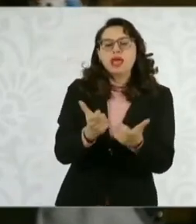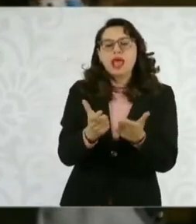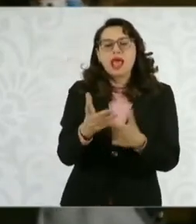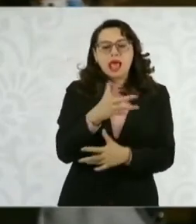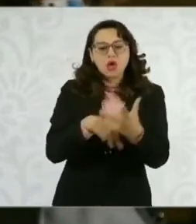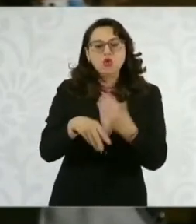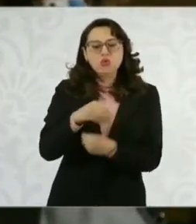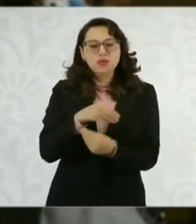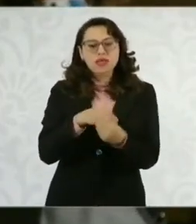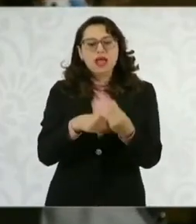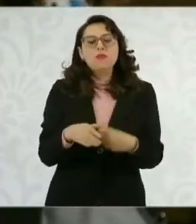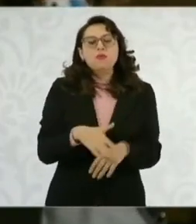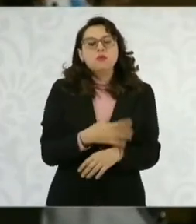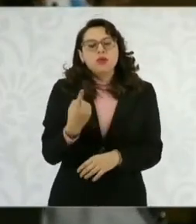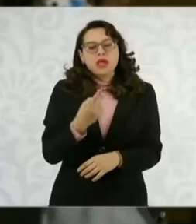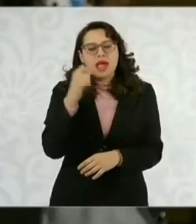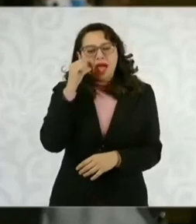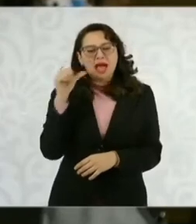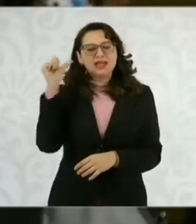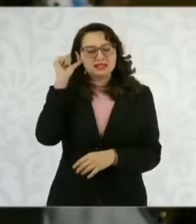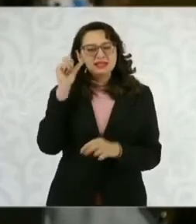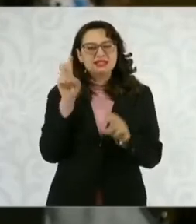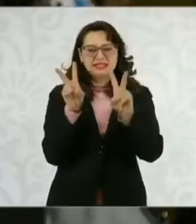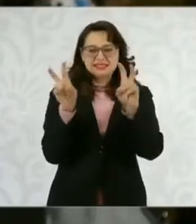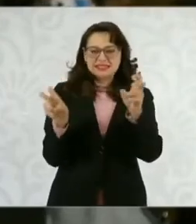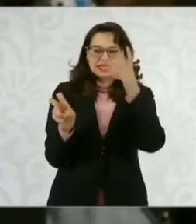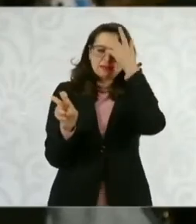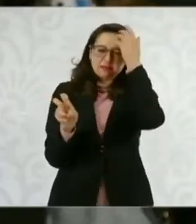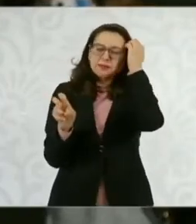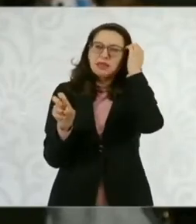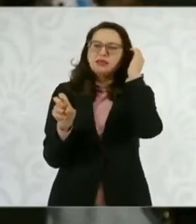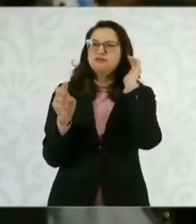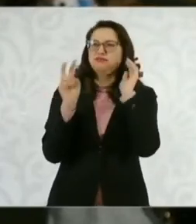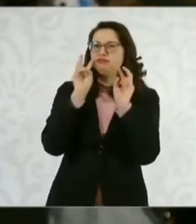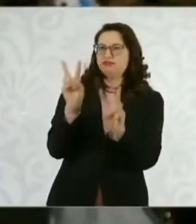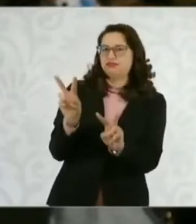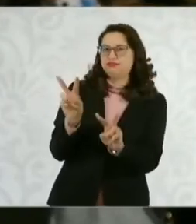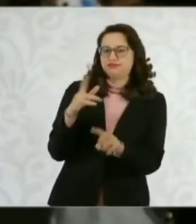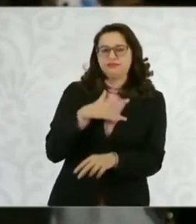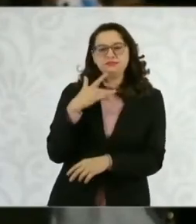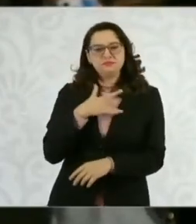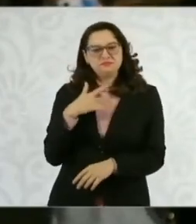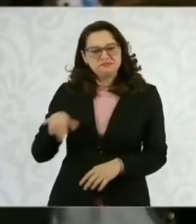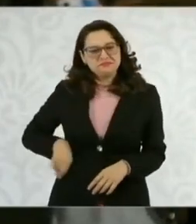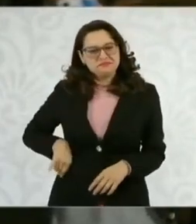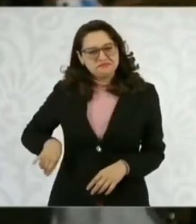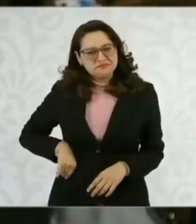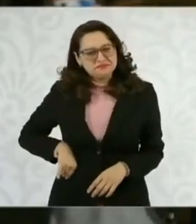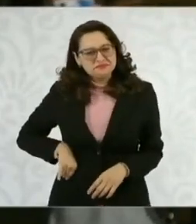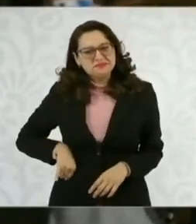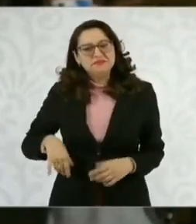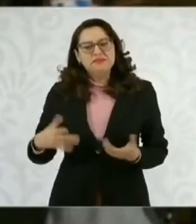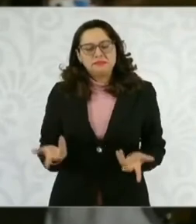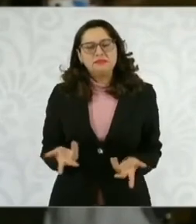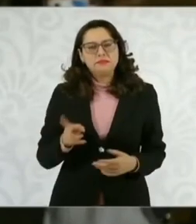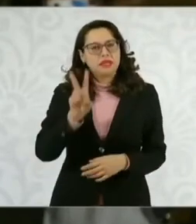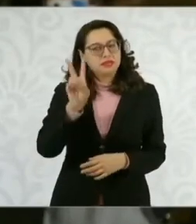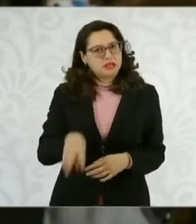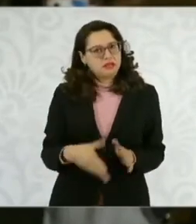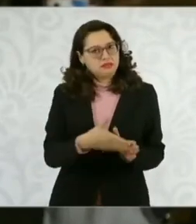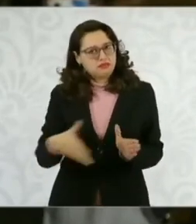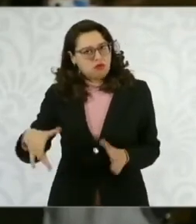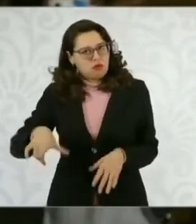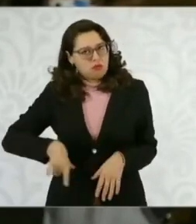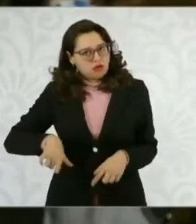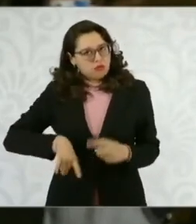la presentación que se hizo ayer sobre los resultados y sobre también algunos datos, evidentemente que no todo es perfecto, ¿no? El